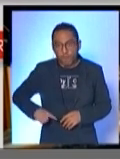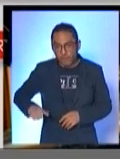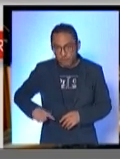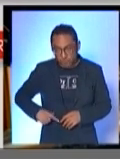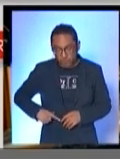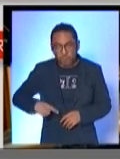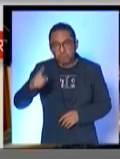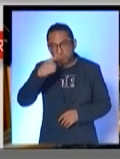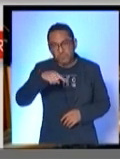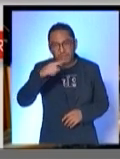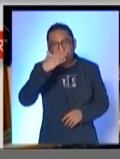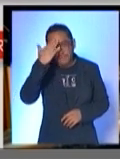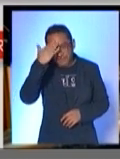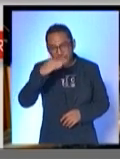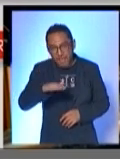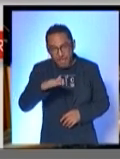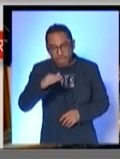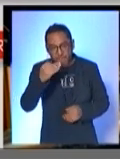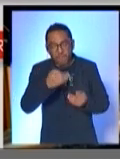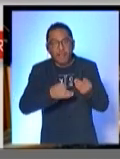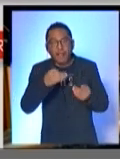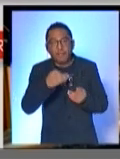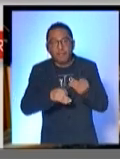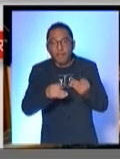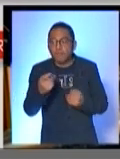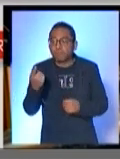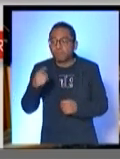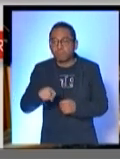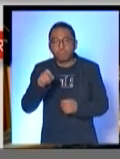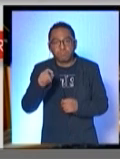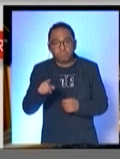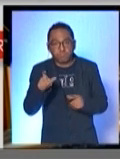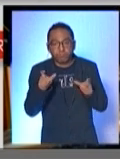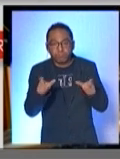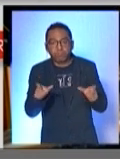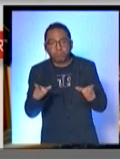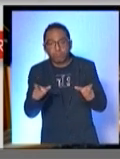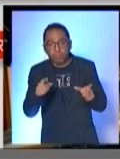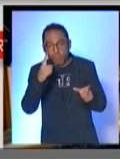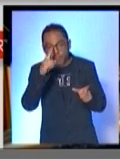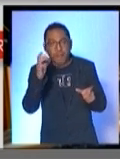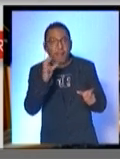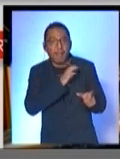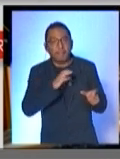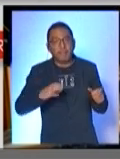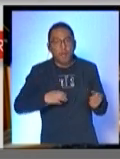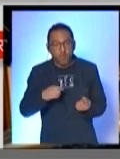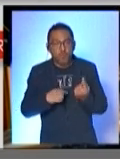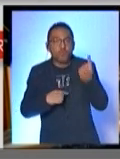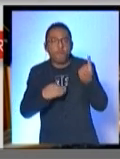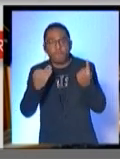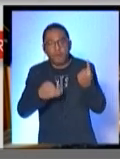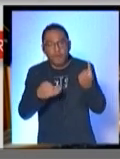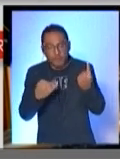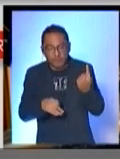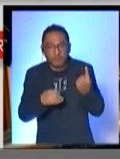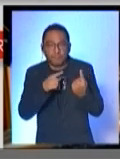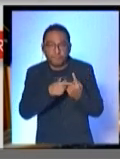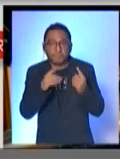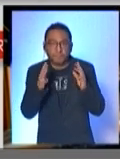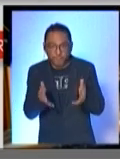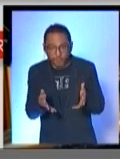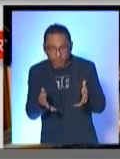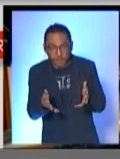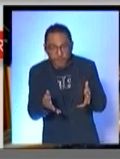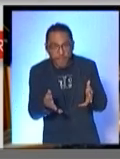como ustedes saben estaba pendiente la designación de medidas de protección a uno de los candidatos que finalmente